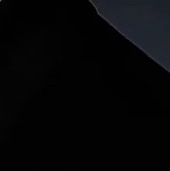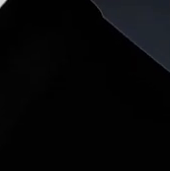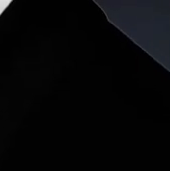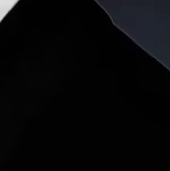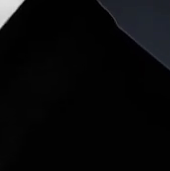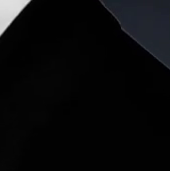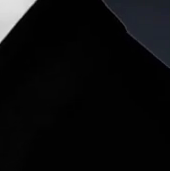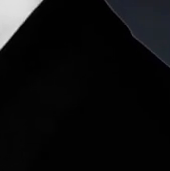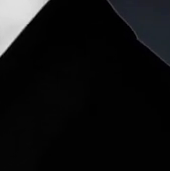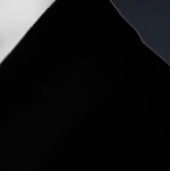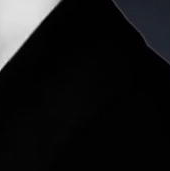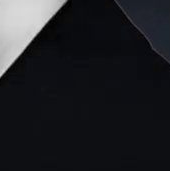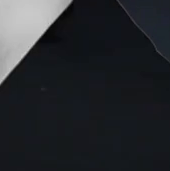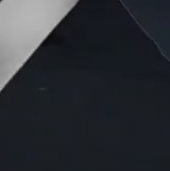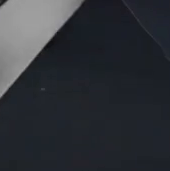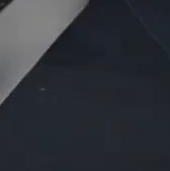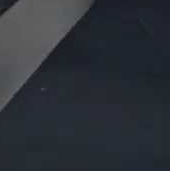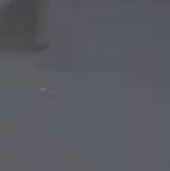Plácido